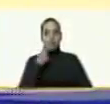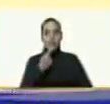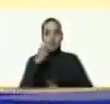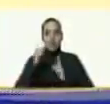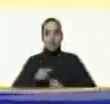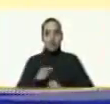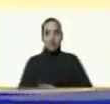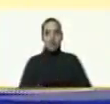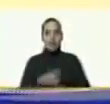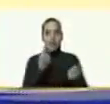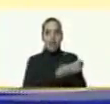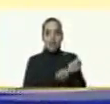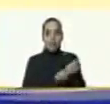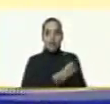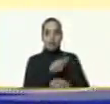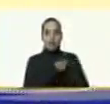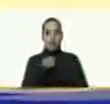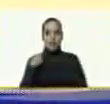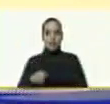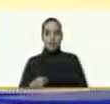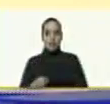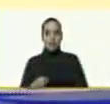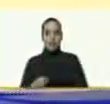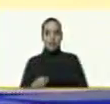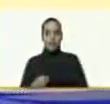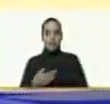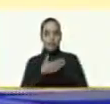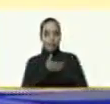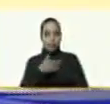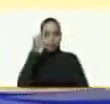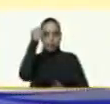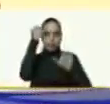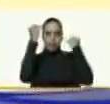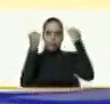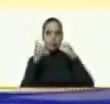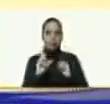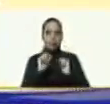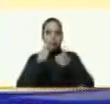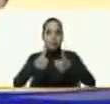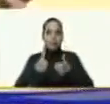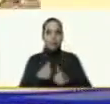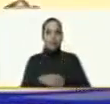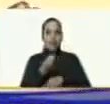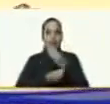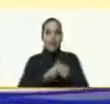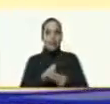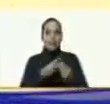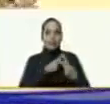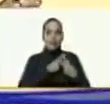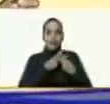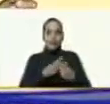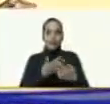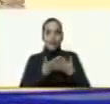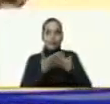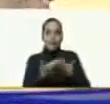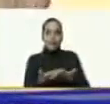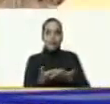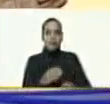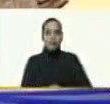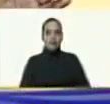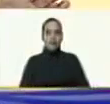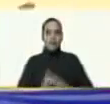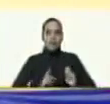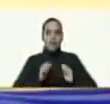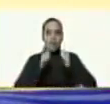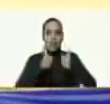que los hermanos de China han tenido la iniciativa de hacer un gesto que marca el